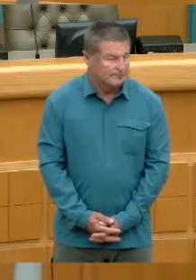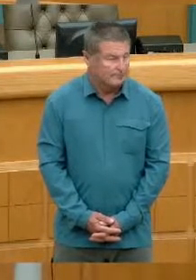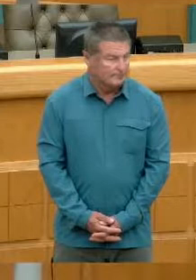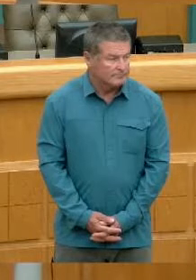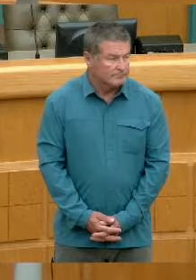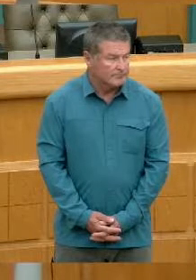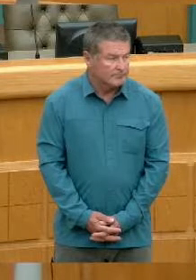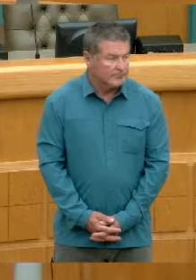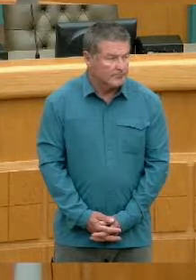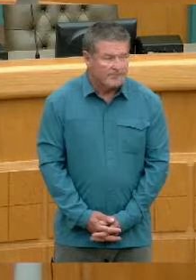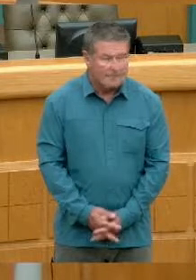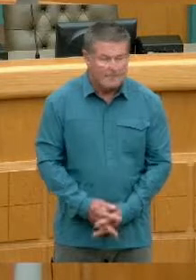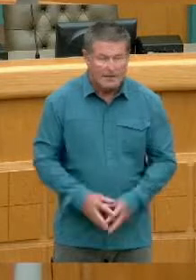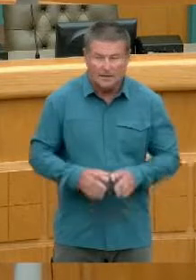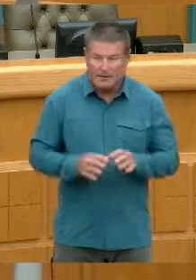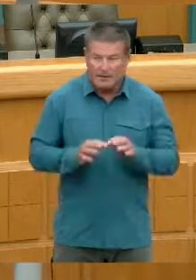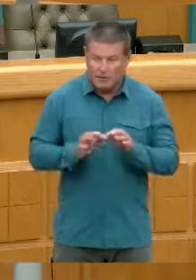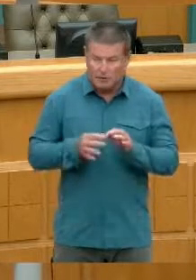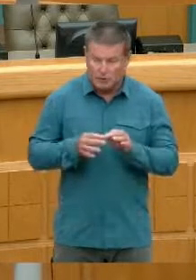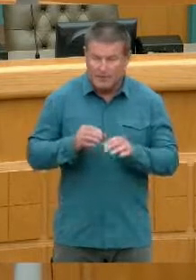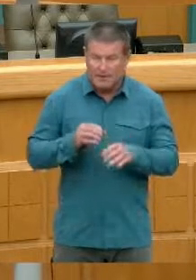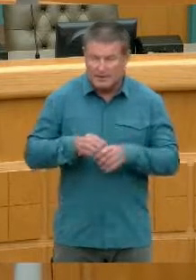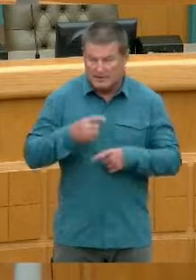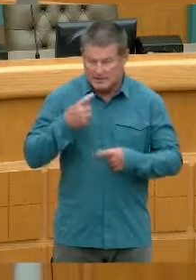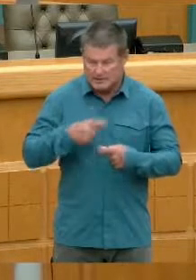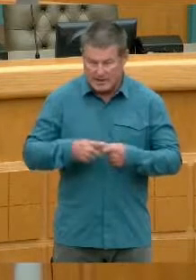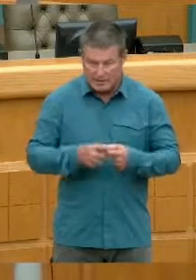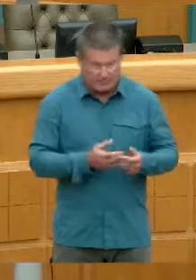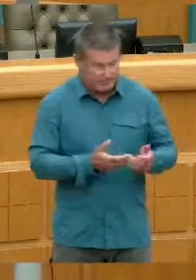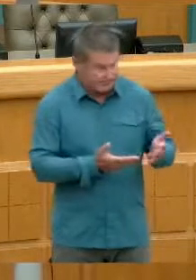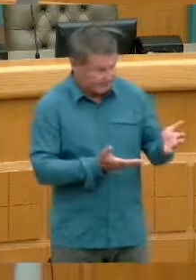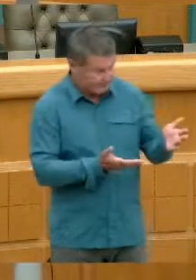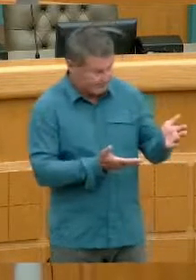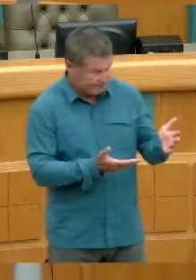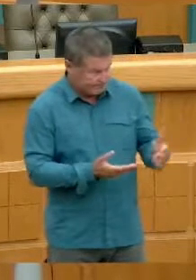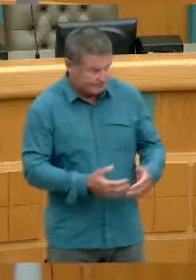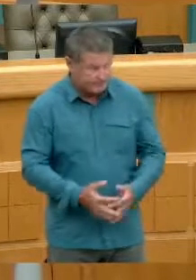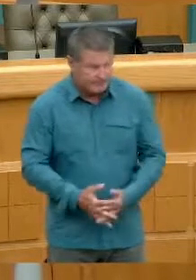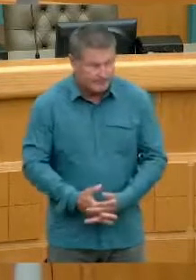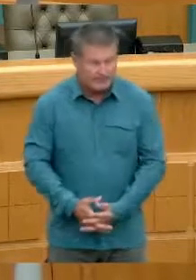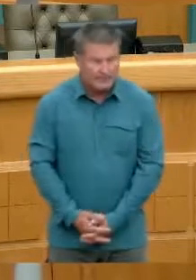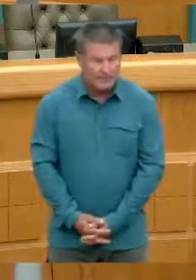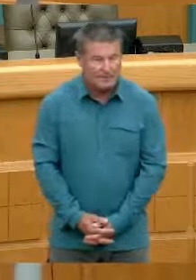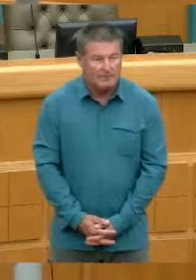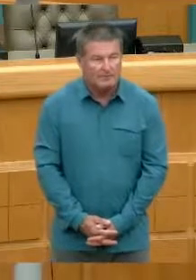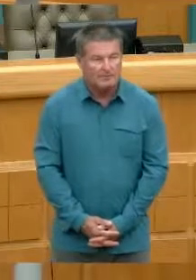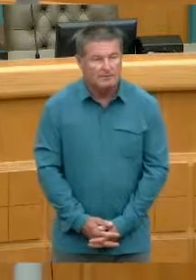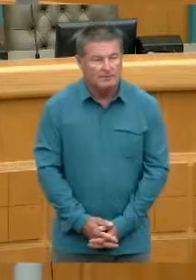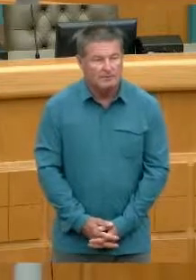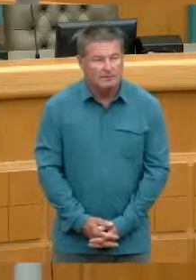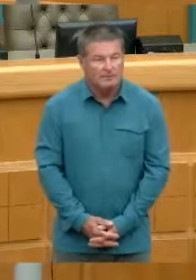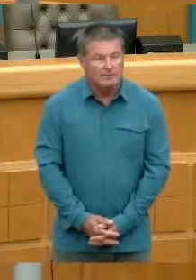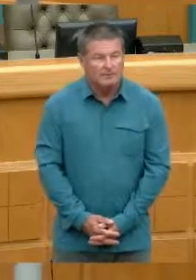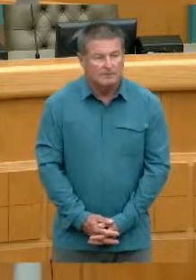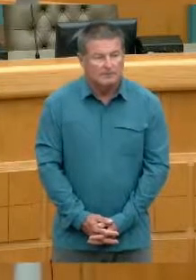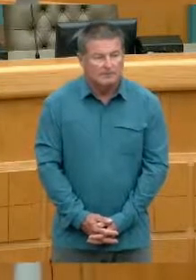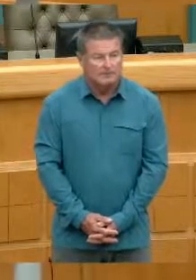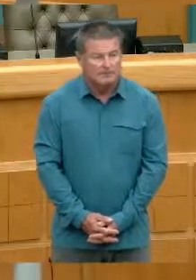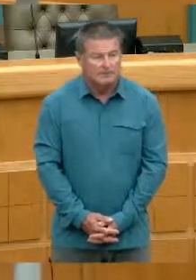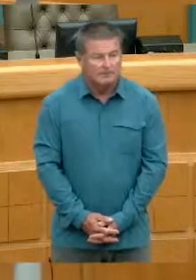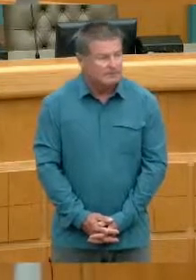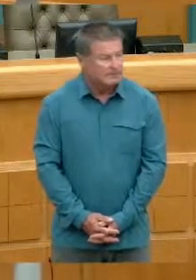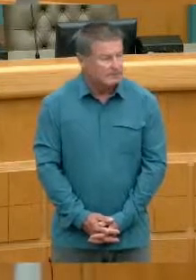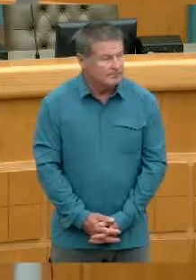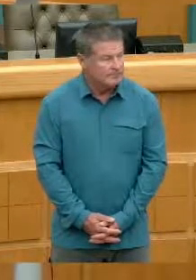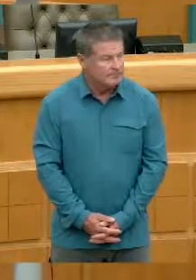favor regístrese en línea en el sitio web de la ciudad. También habrá una clase de yoga a las 8:30 de la mañana. Esto continuará este sábado